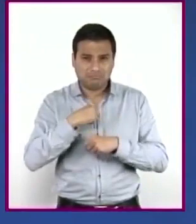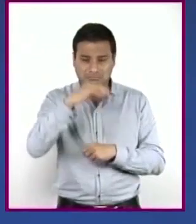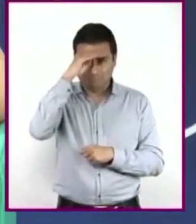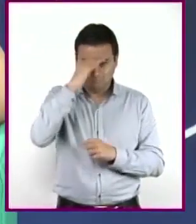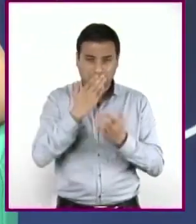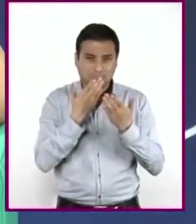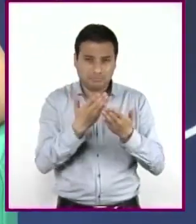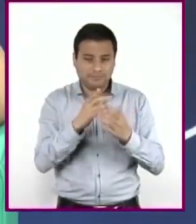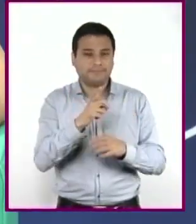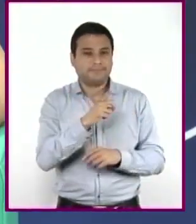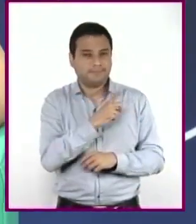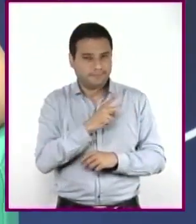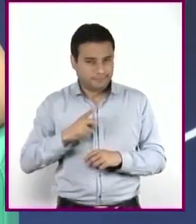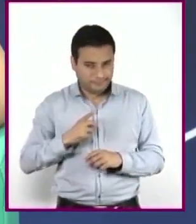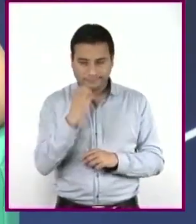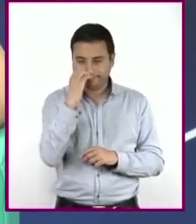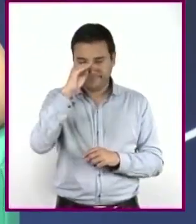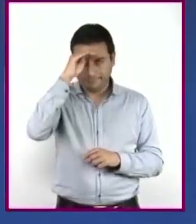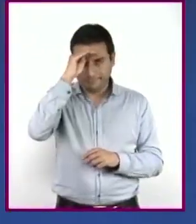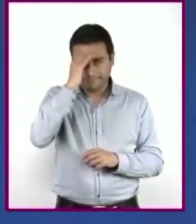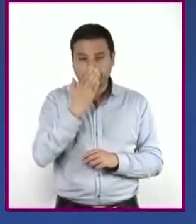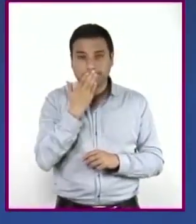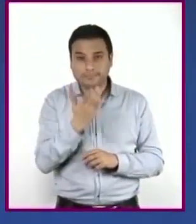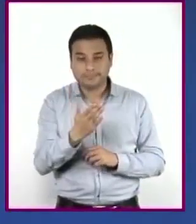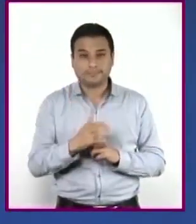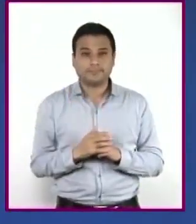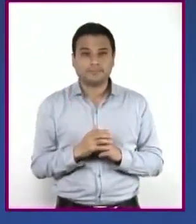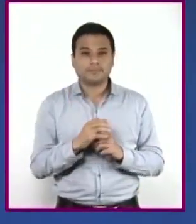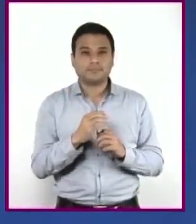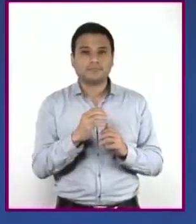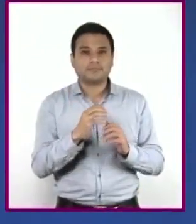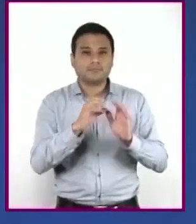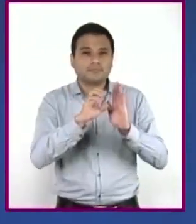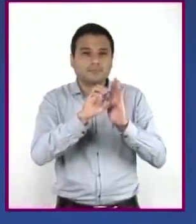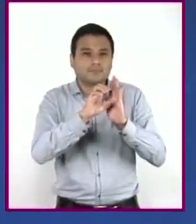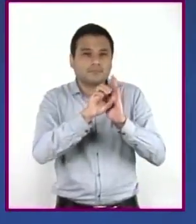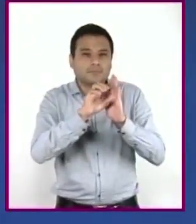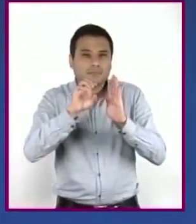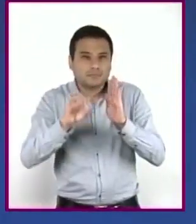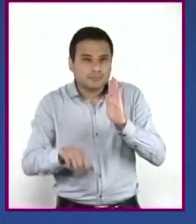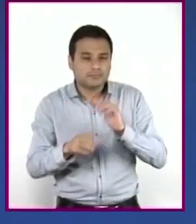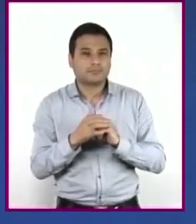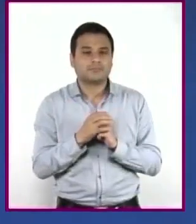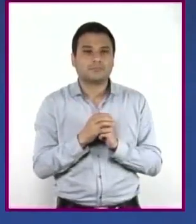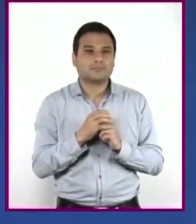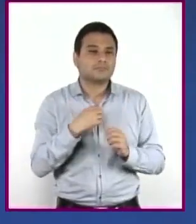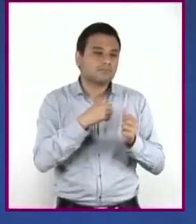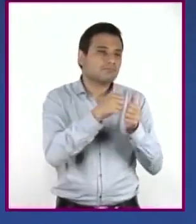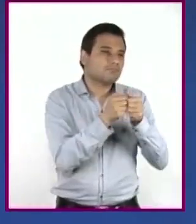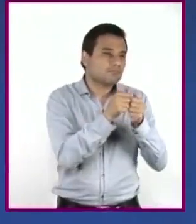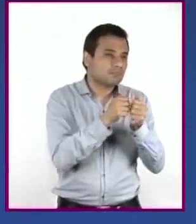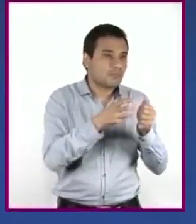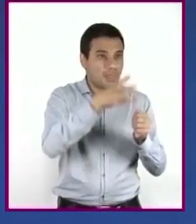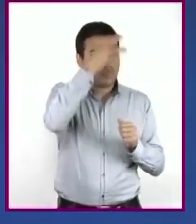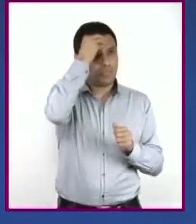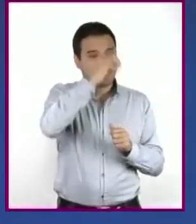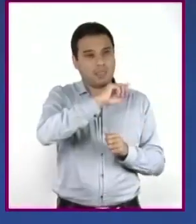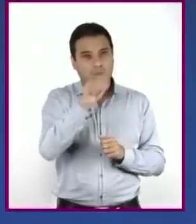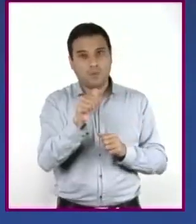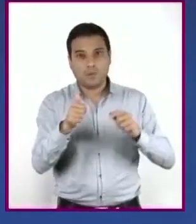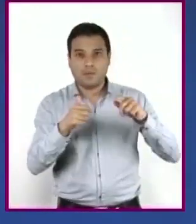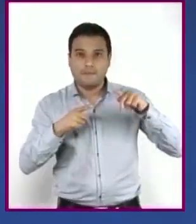analizarlo. Ya siento que el problema de la violencia sería ya maltratando o haciendo ver menos a otra